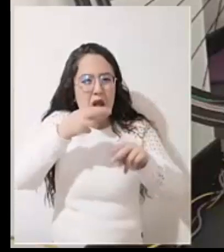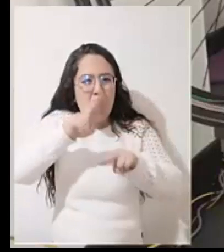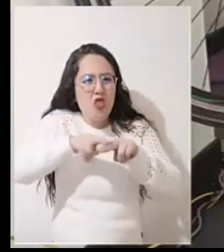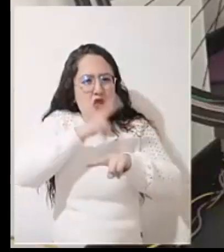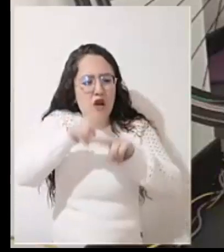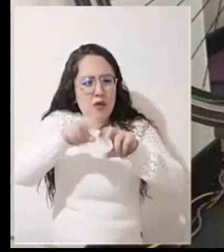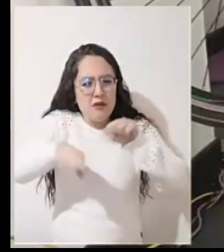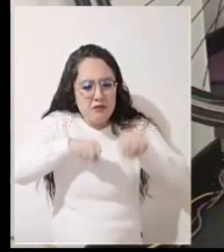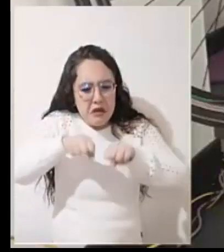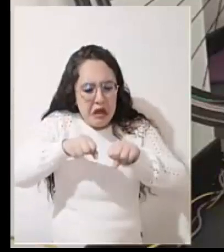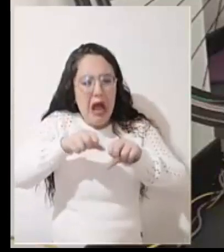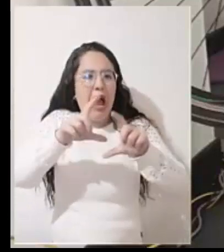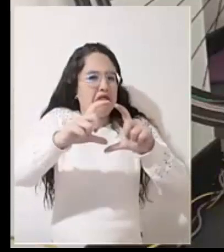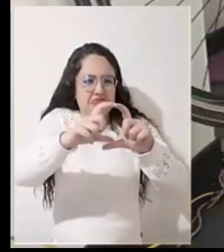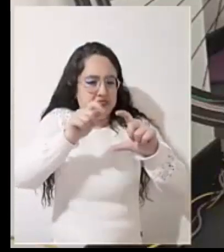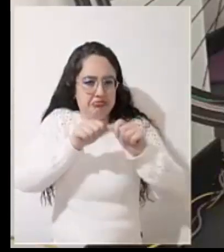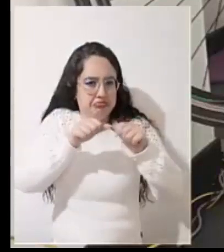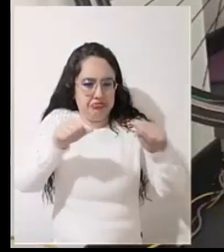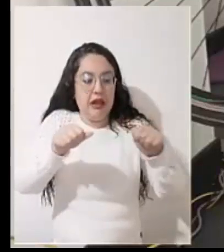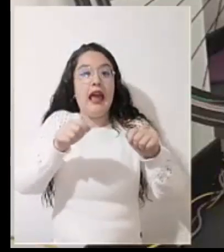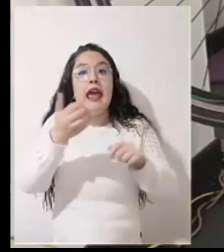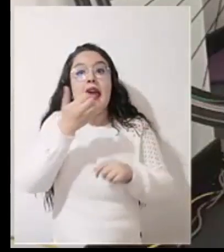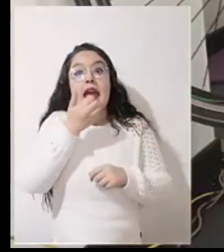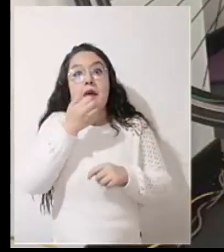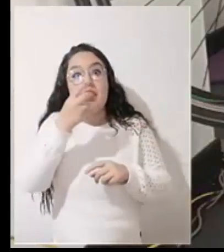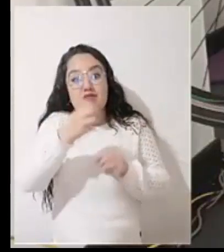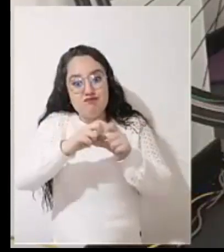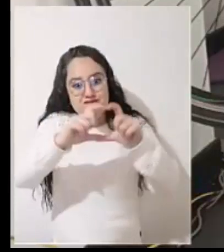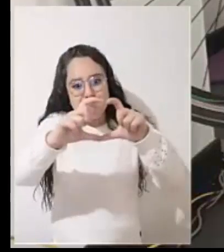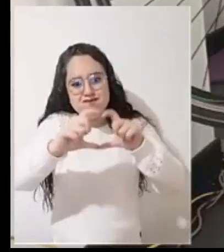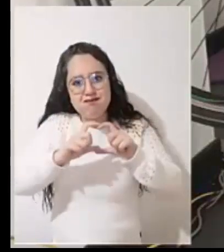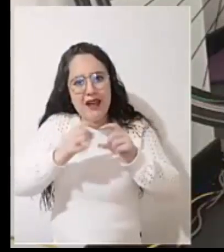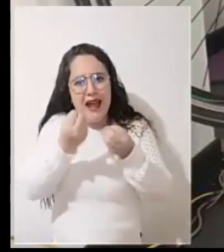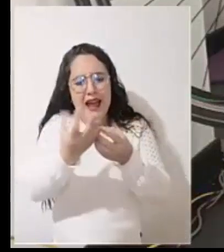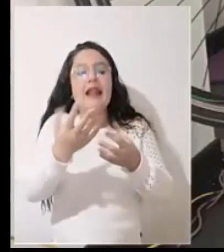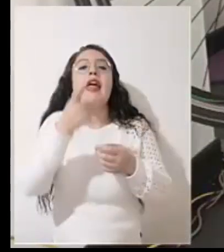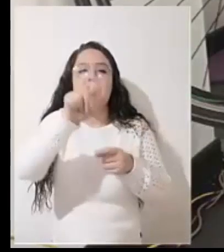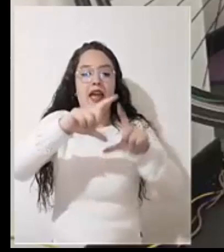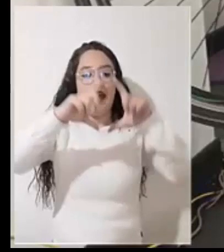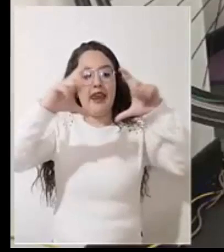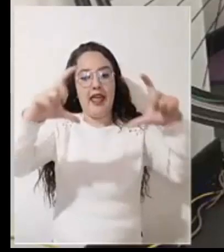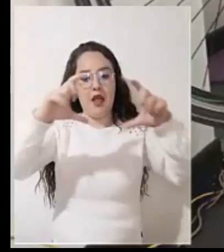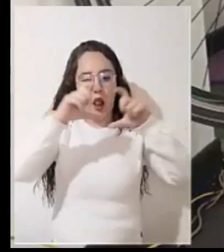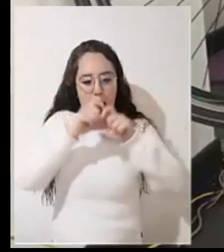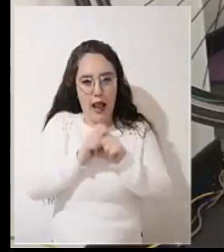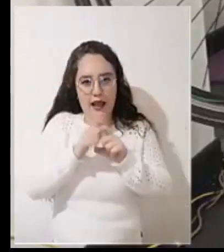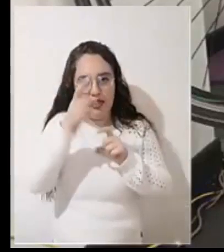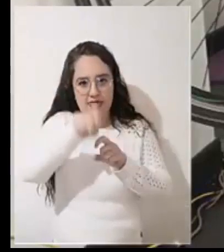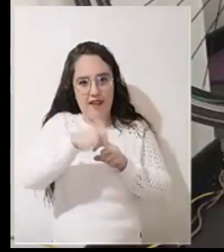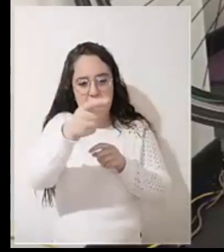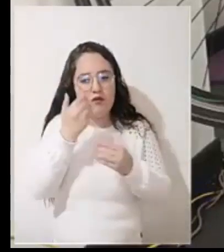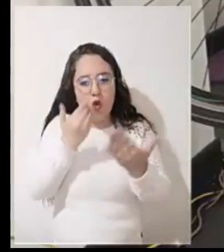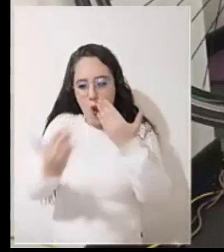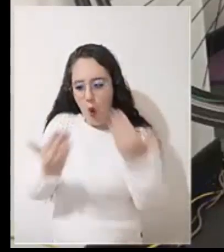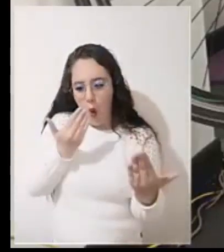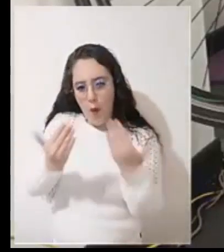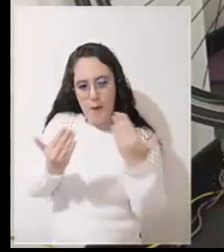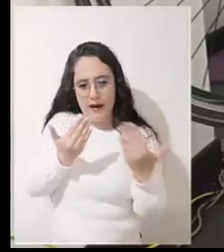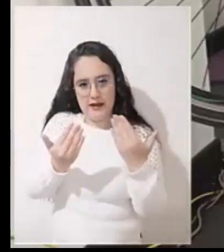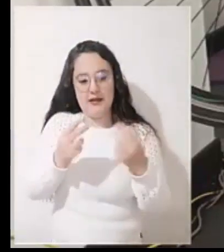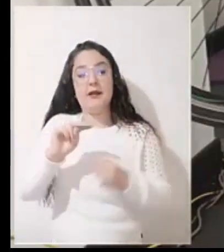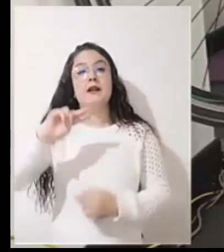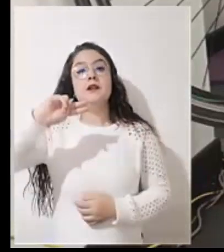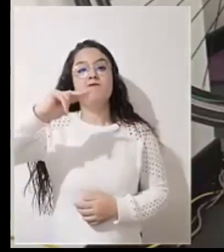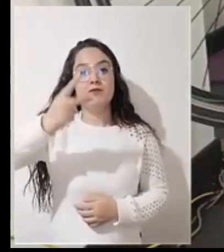como en mi bicicleta que tiene seis piñones en la parte de atrás, tomamos el más pequeño y el más grande con el fin de realizar comparaciones.